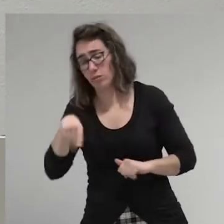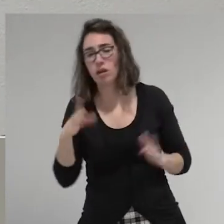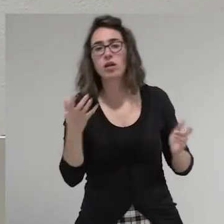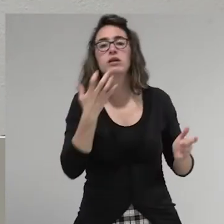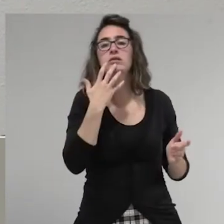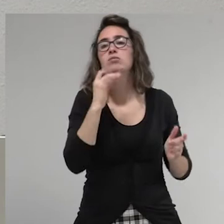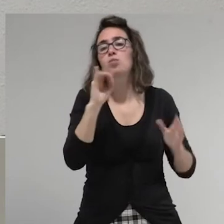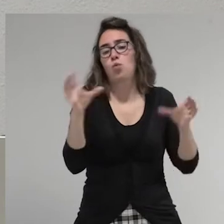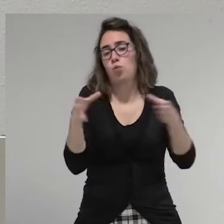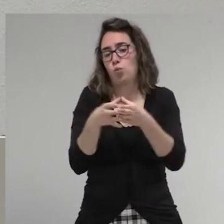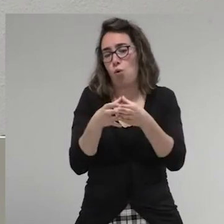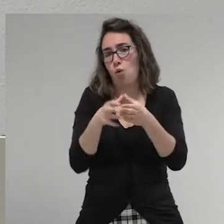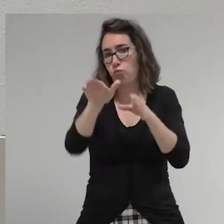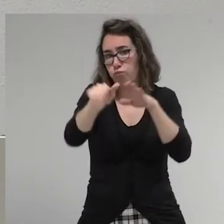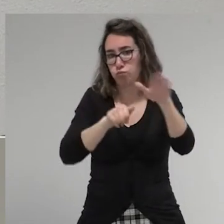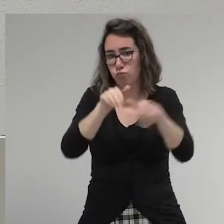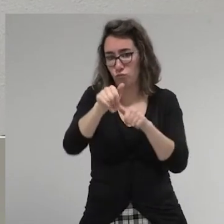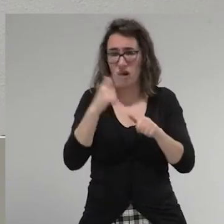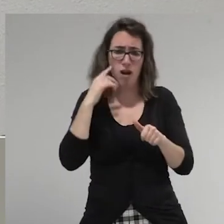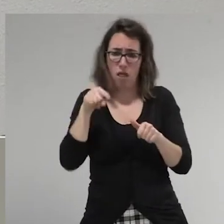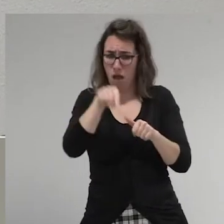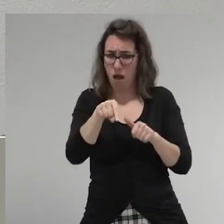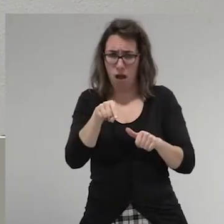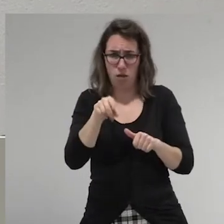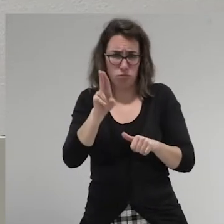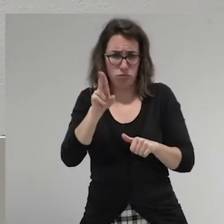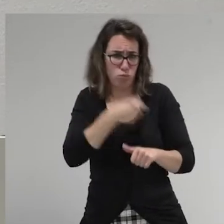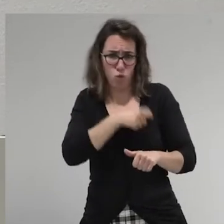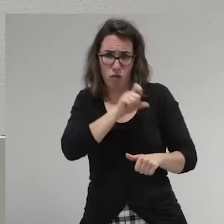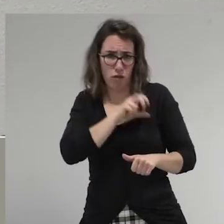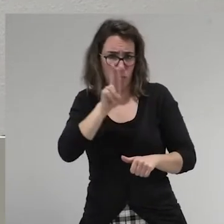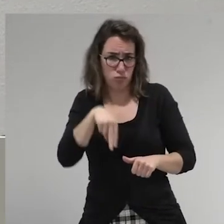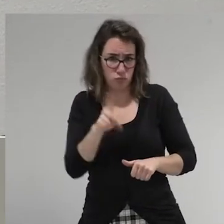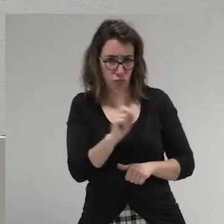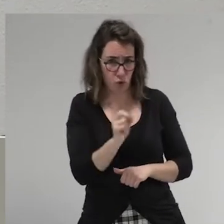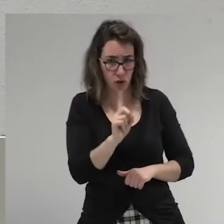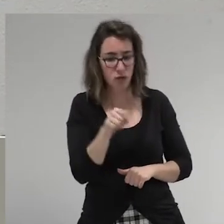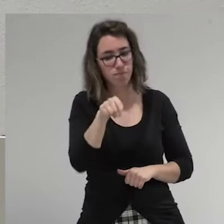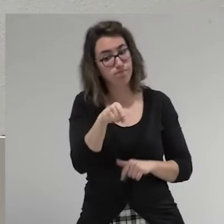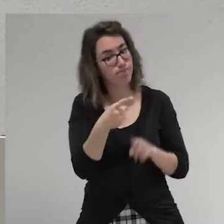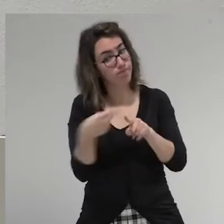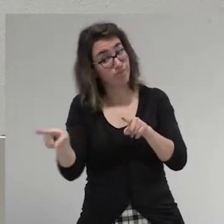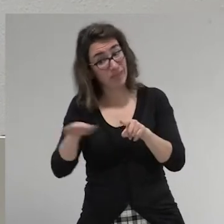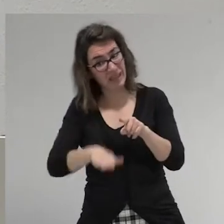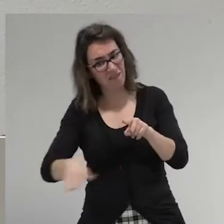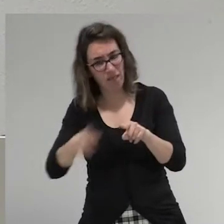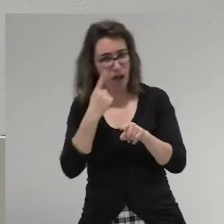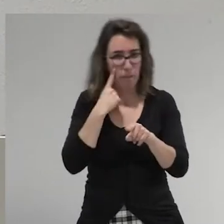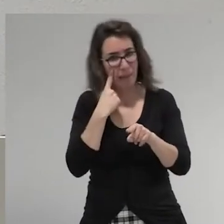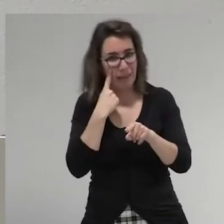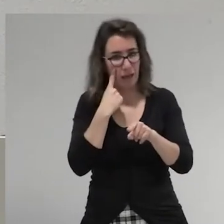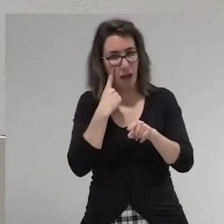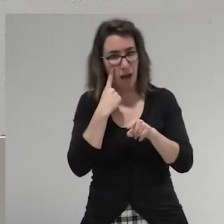un cuerpo que a priori no es policial, a vigilar a infancia para que